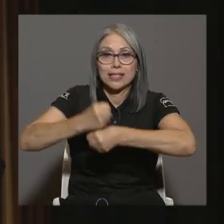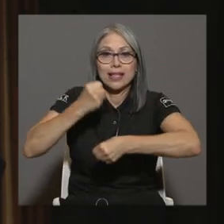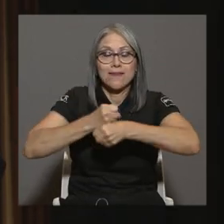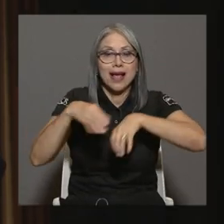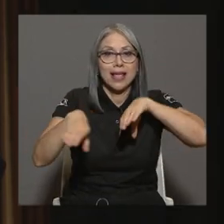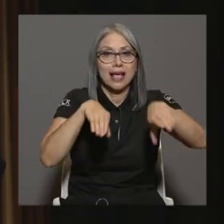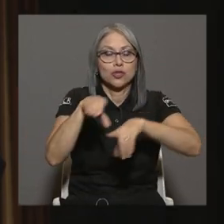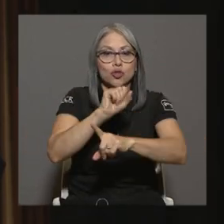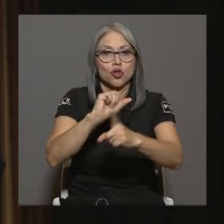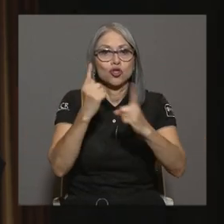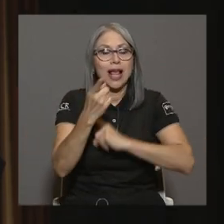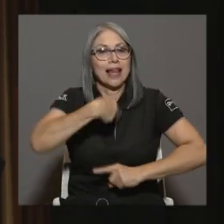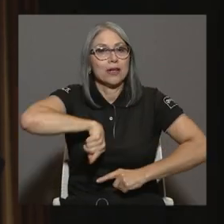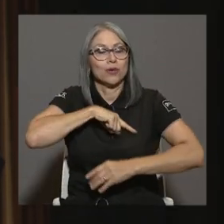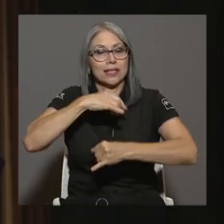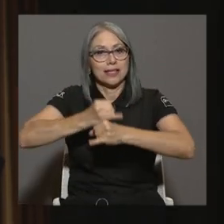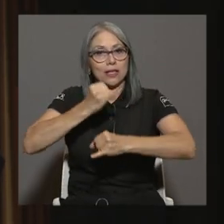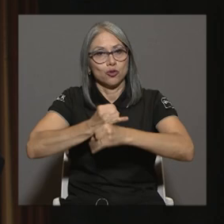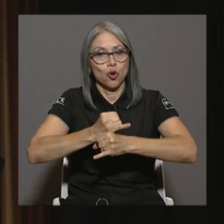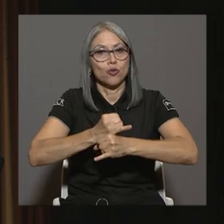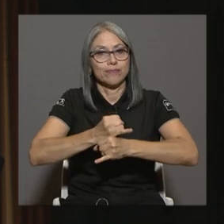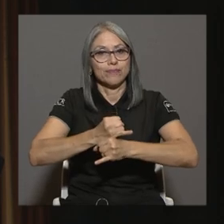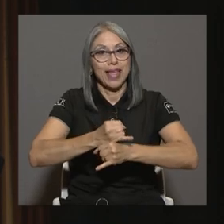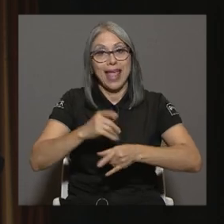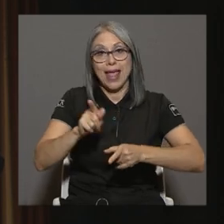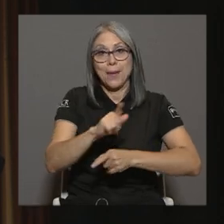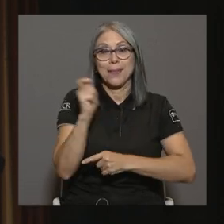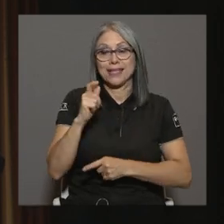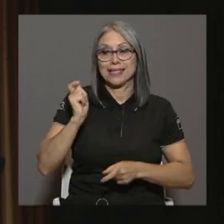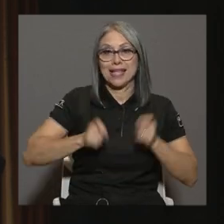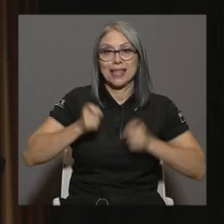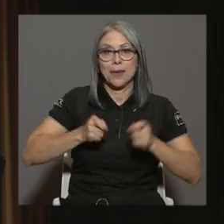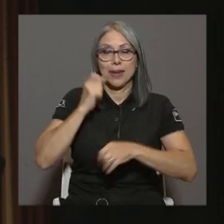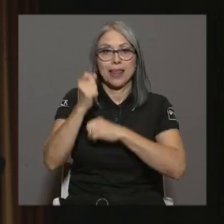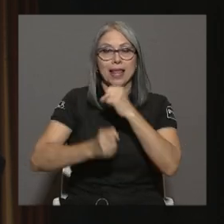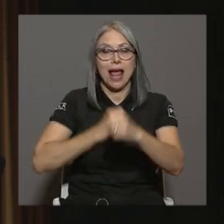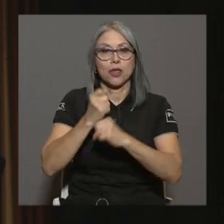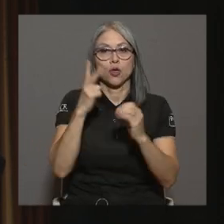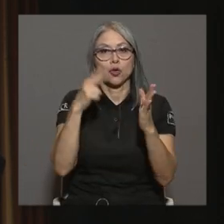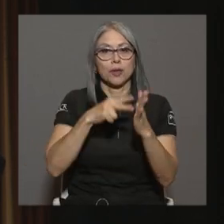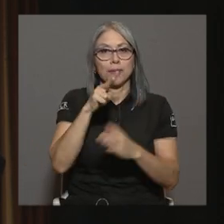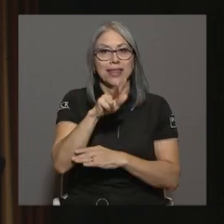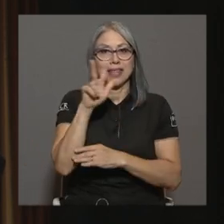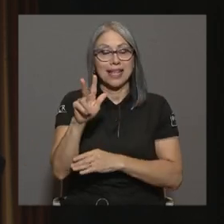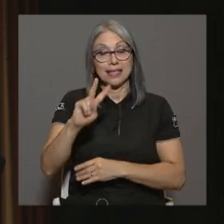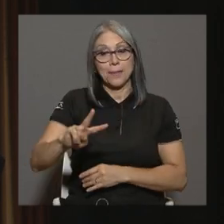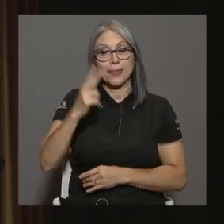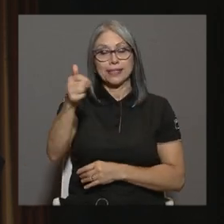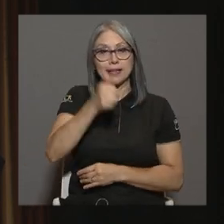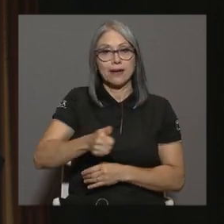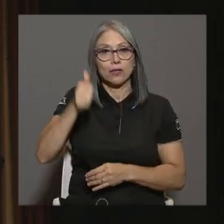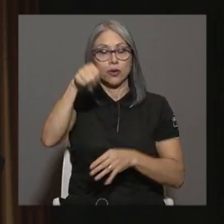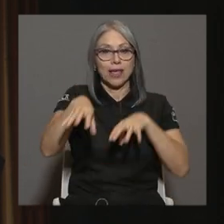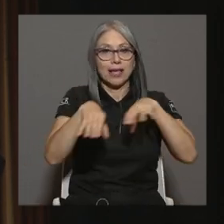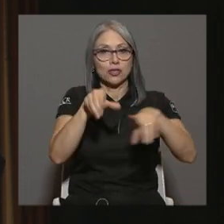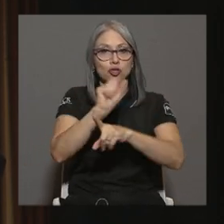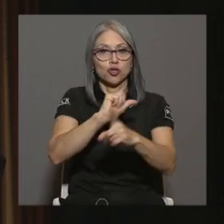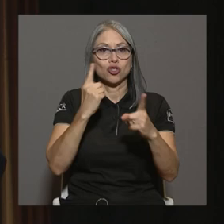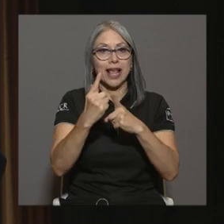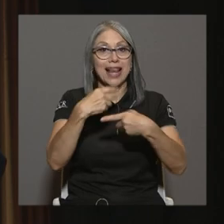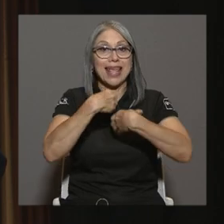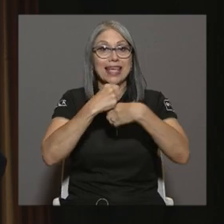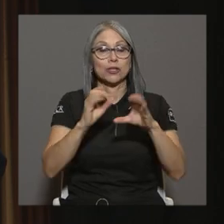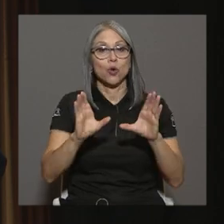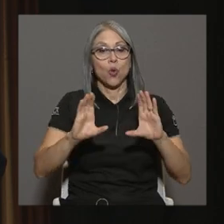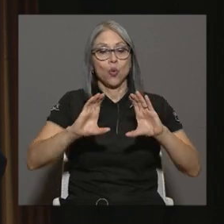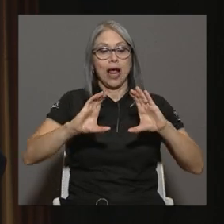social en nuestra institución, en septiembre del 2023, la Vicerrectoría de Acción Social conformó una